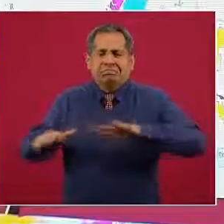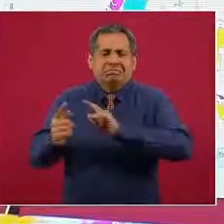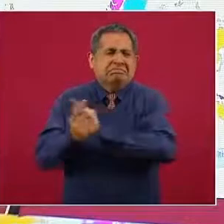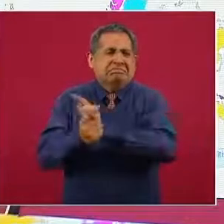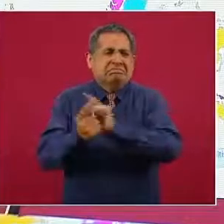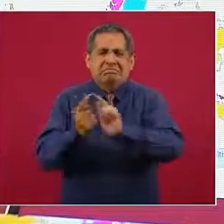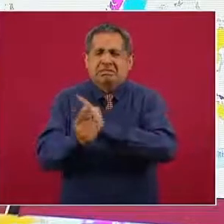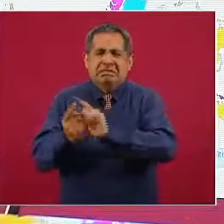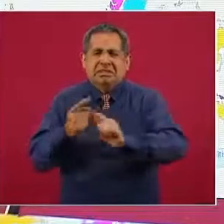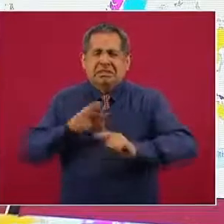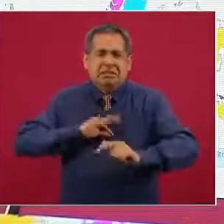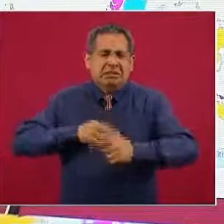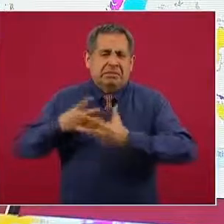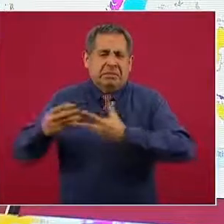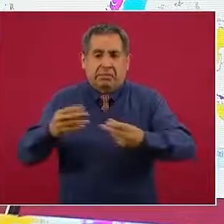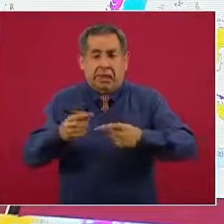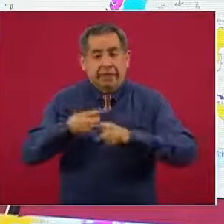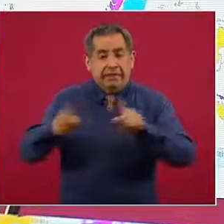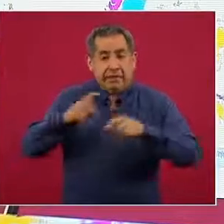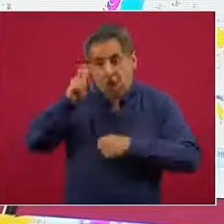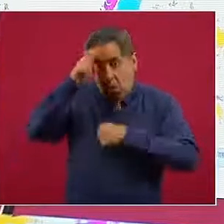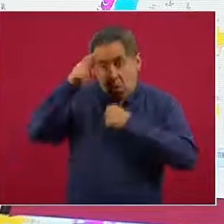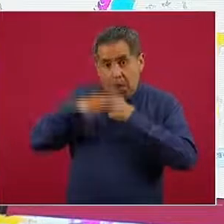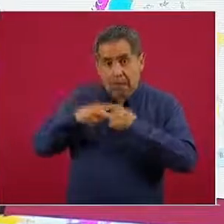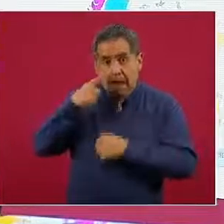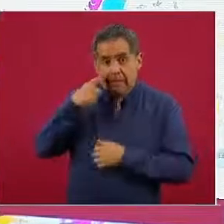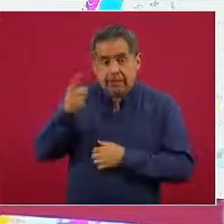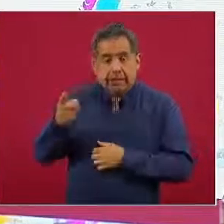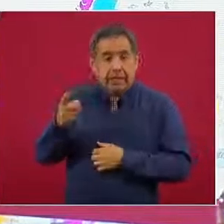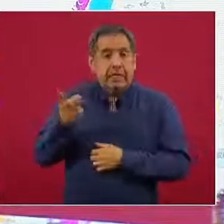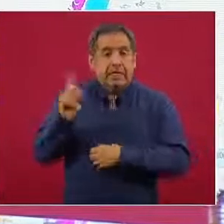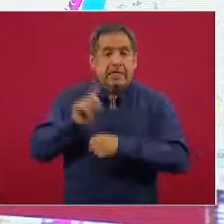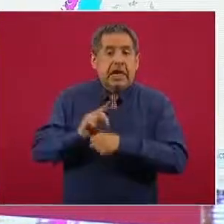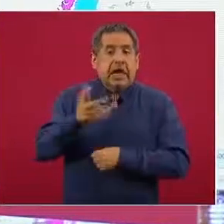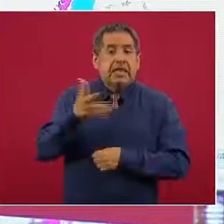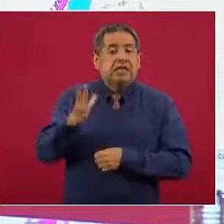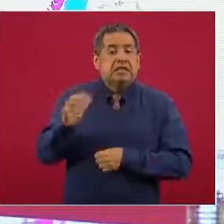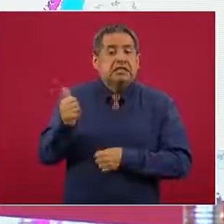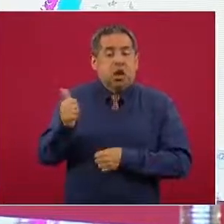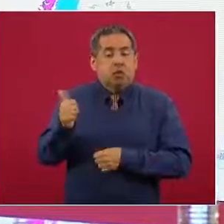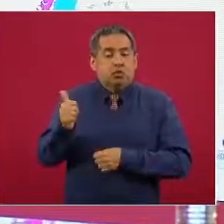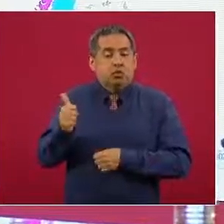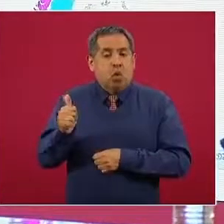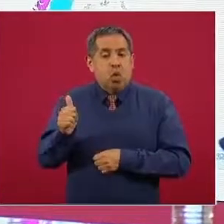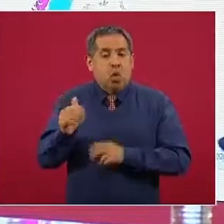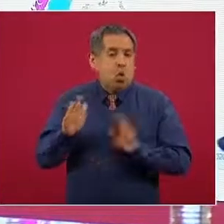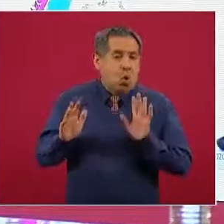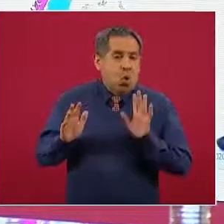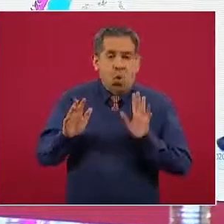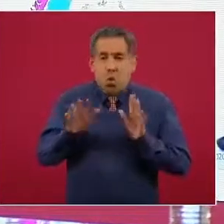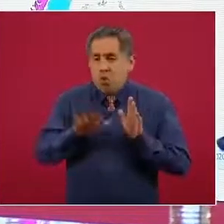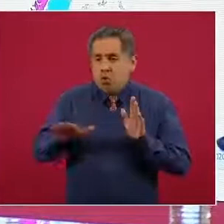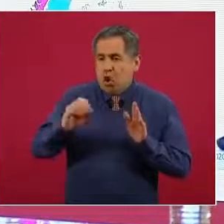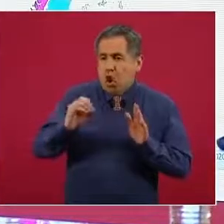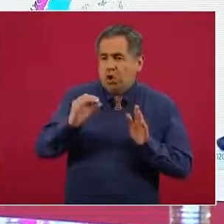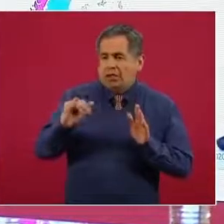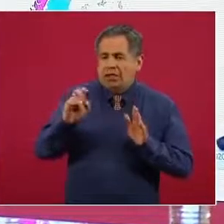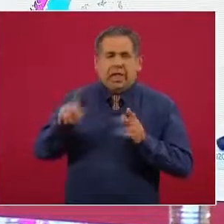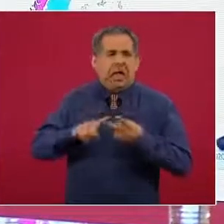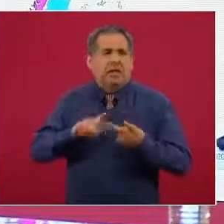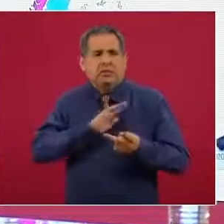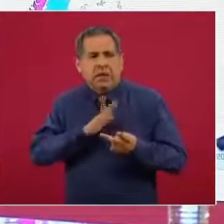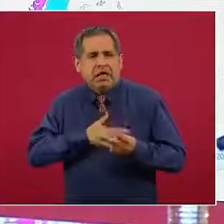transmisión comunitaria, pero veamos Europa, como el 10 de agosto estaba en la zona occidental,